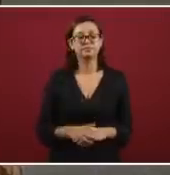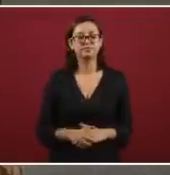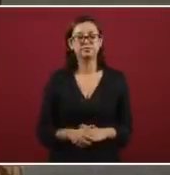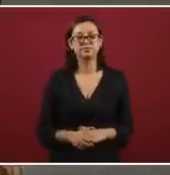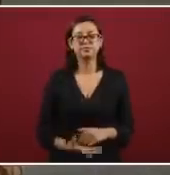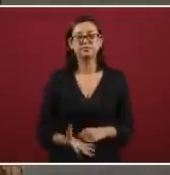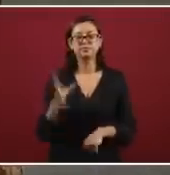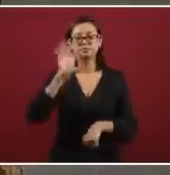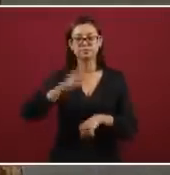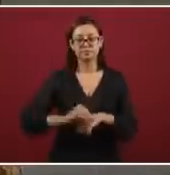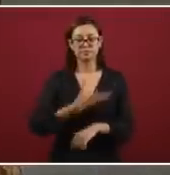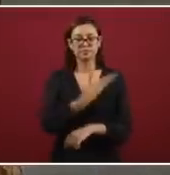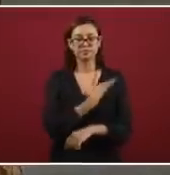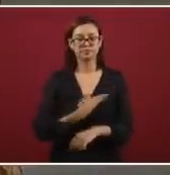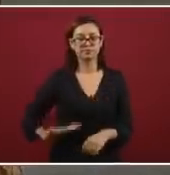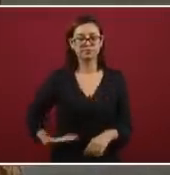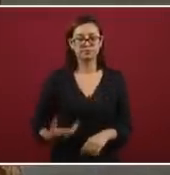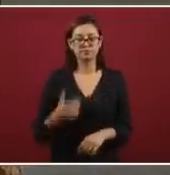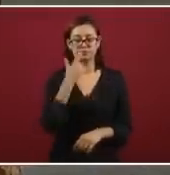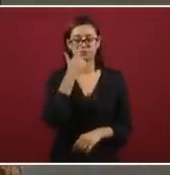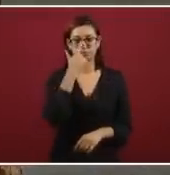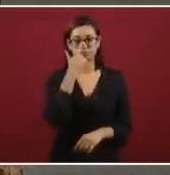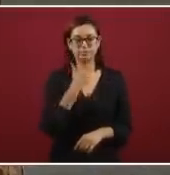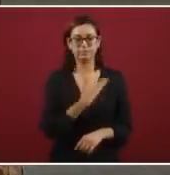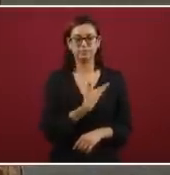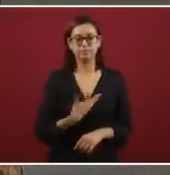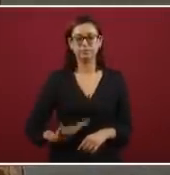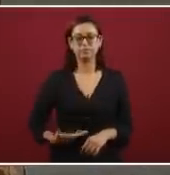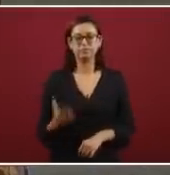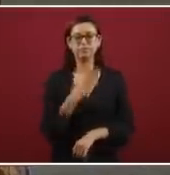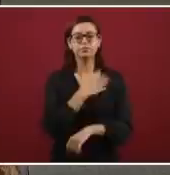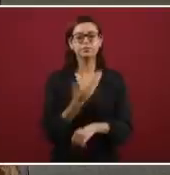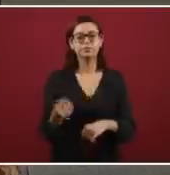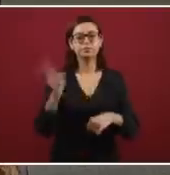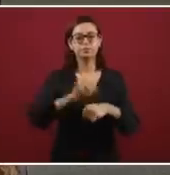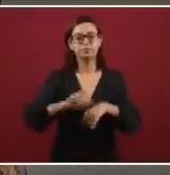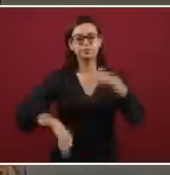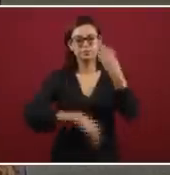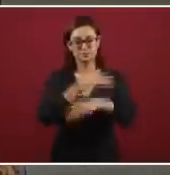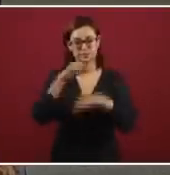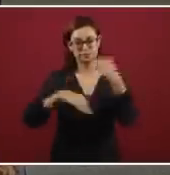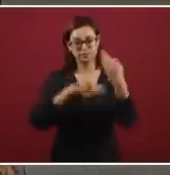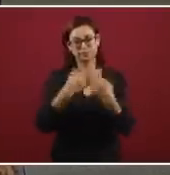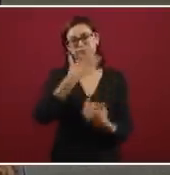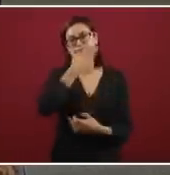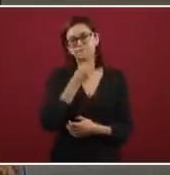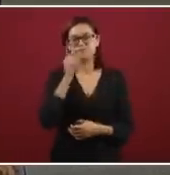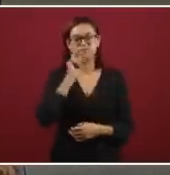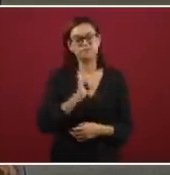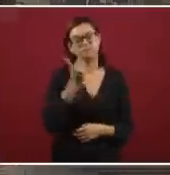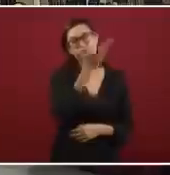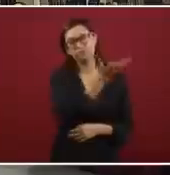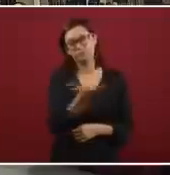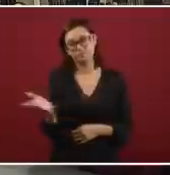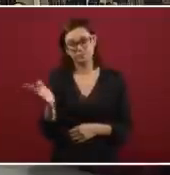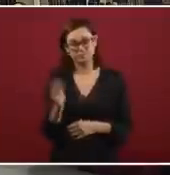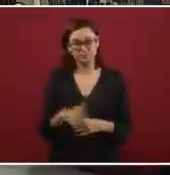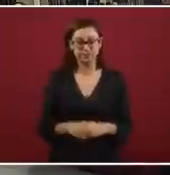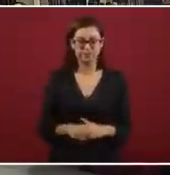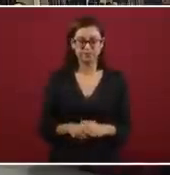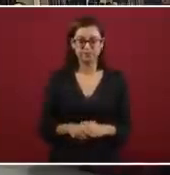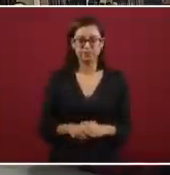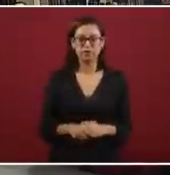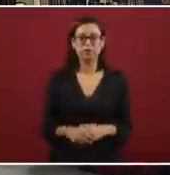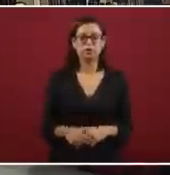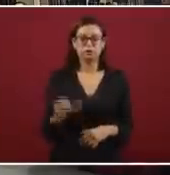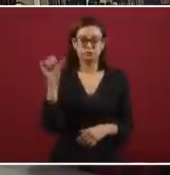Con su permiso, señor presidente, muy buenos días a todas y a todos. Vamos a